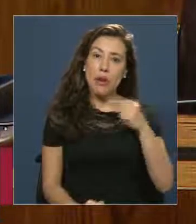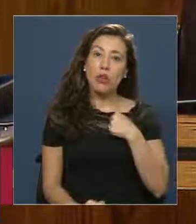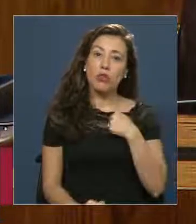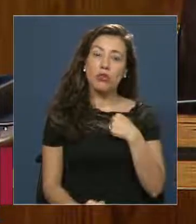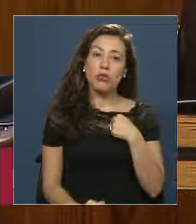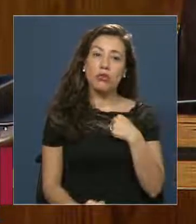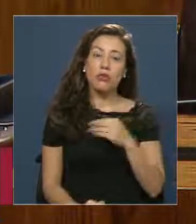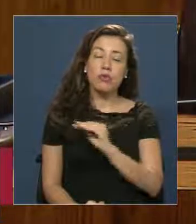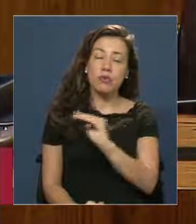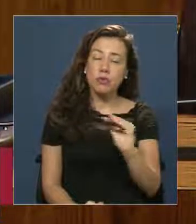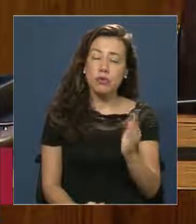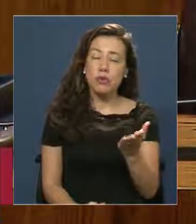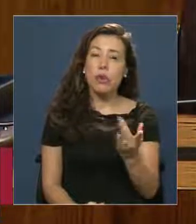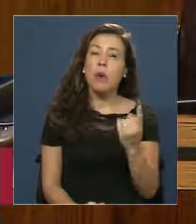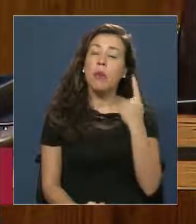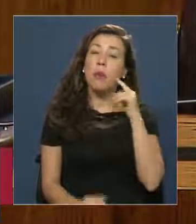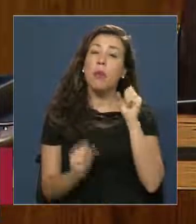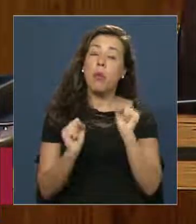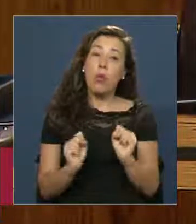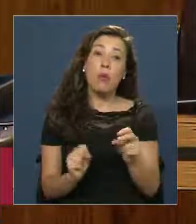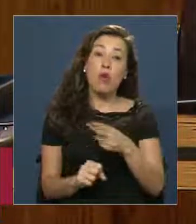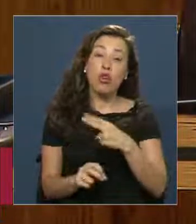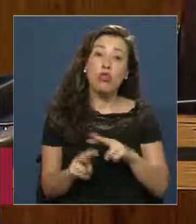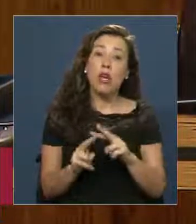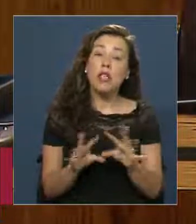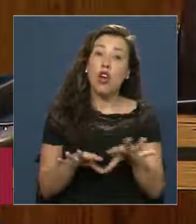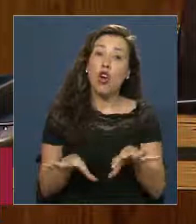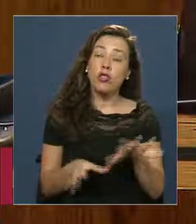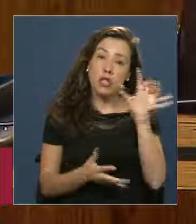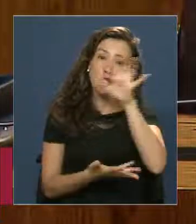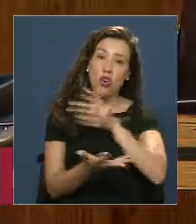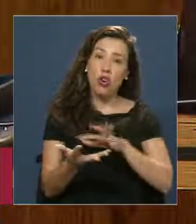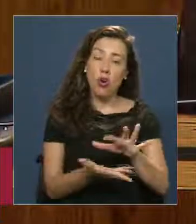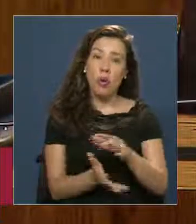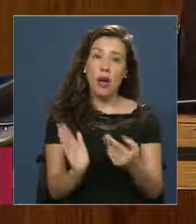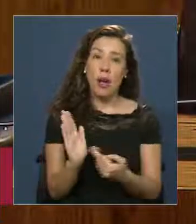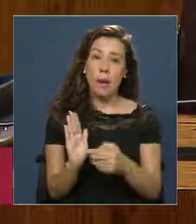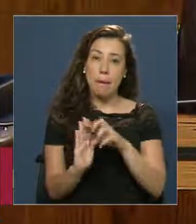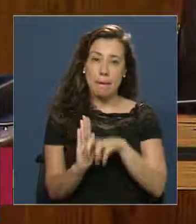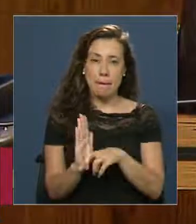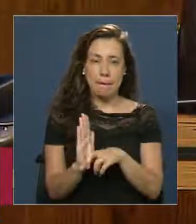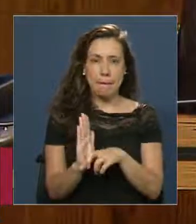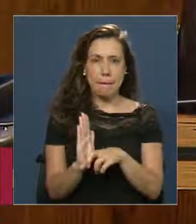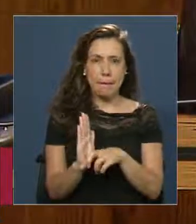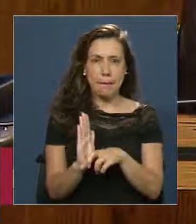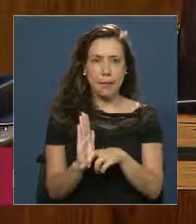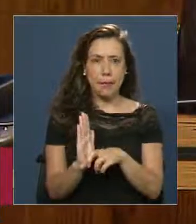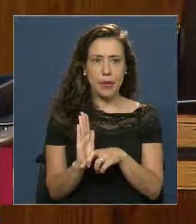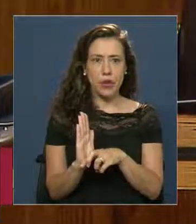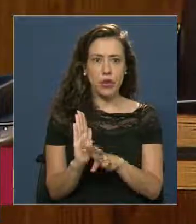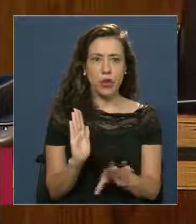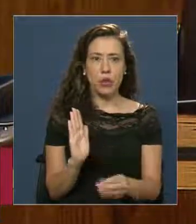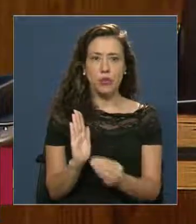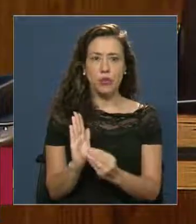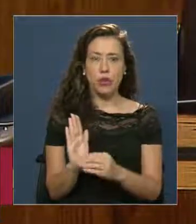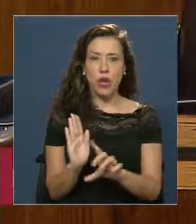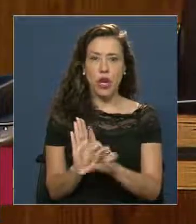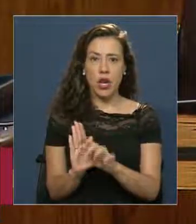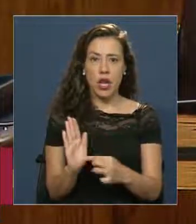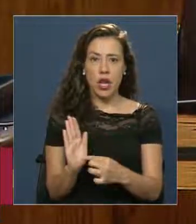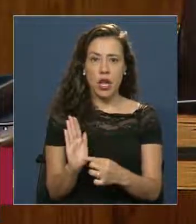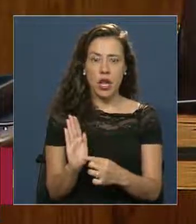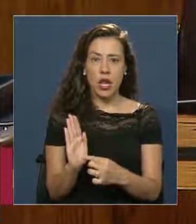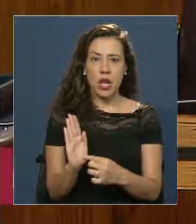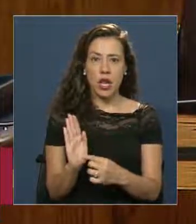la atención porque aquí podemos incurrir en situaciones complejas. Incluso este proyecto incorpora en la ley